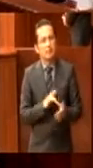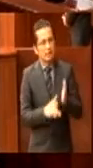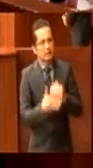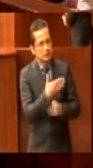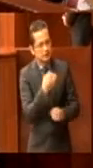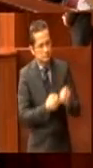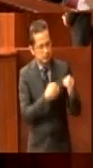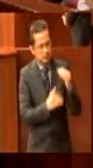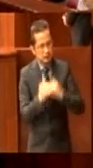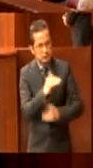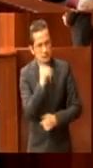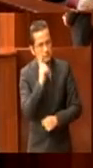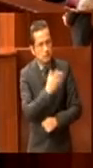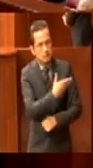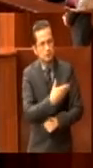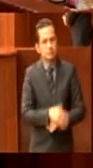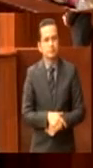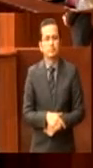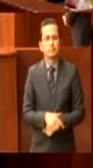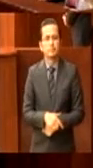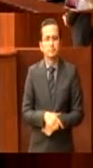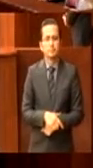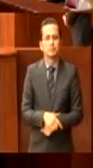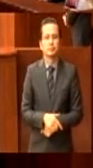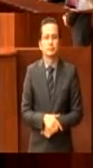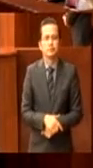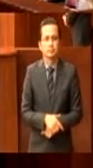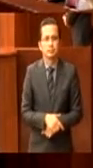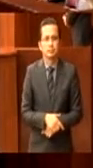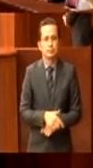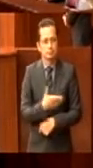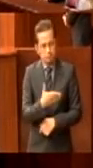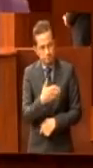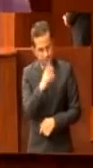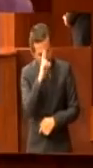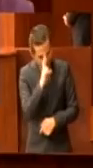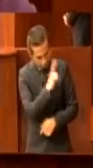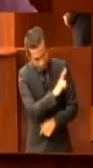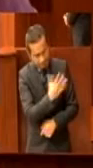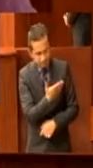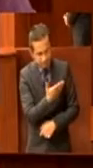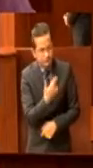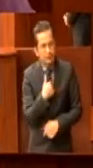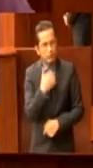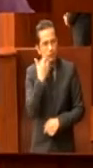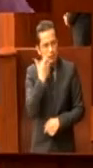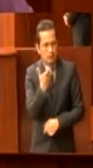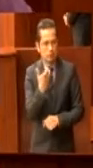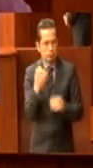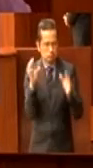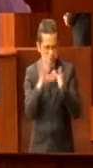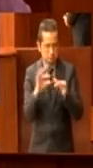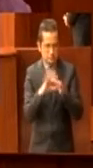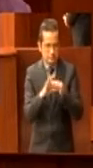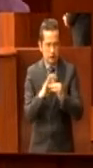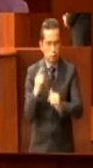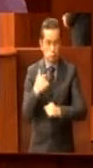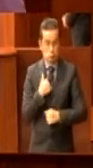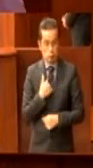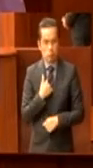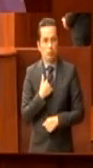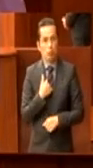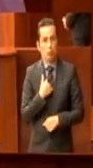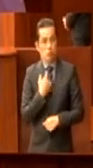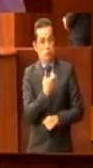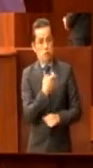magistrada pues de manera muy respetuosa quisiera expresar las razones que me llevan a